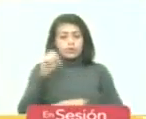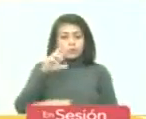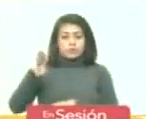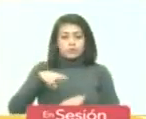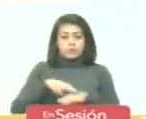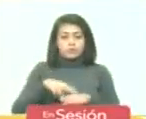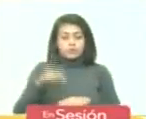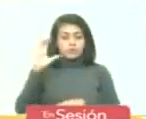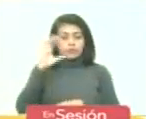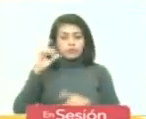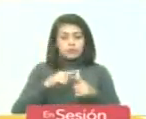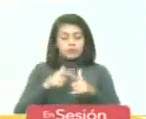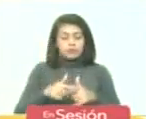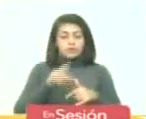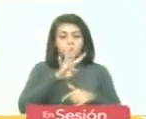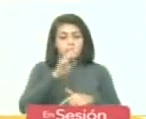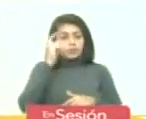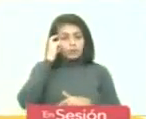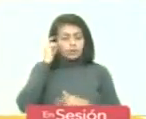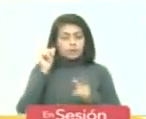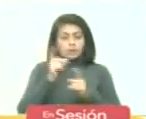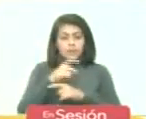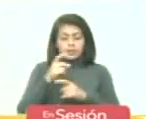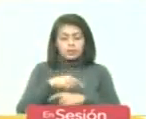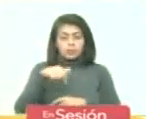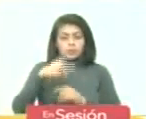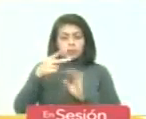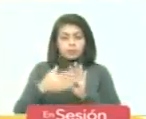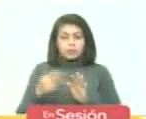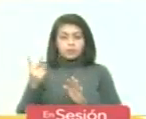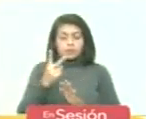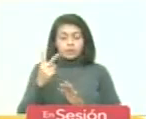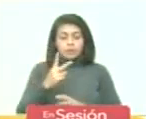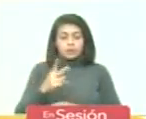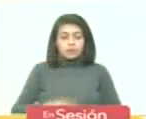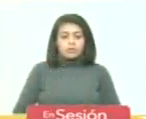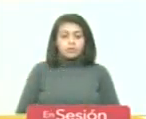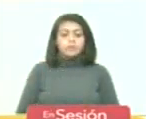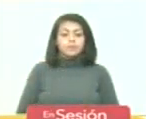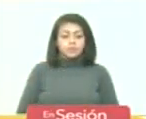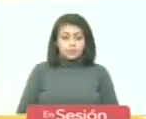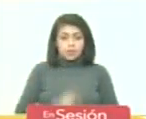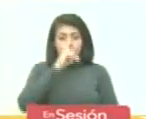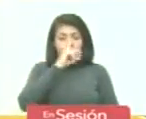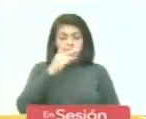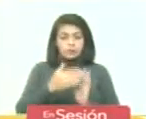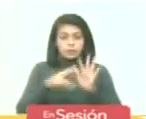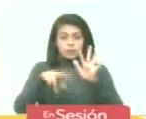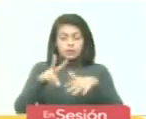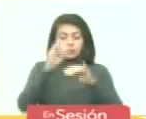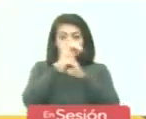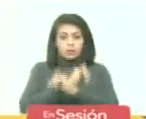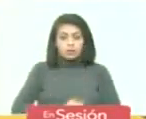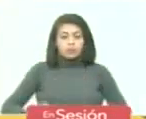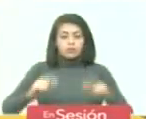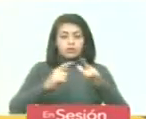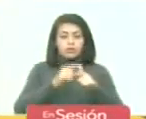Nacional en Caracas, a los 4 días del mes de agosto de 2022, año 212 de la